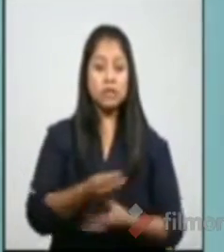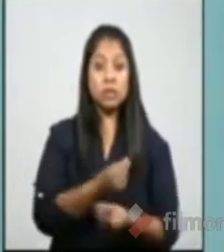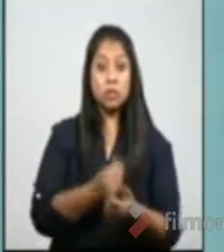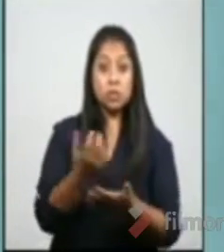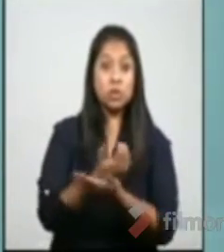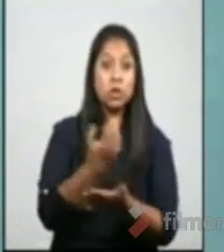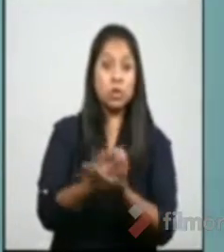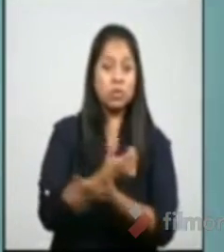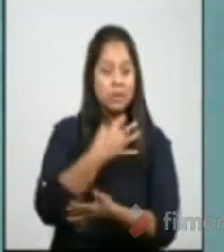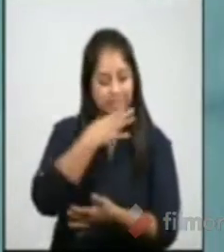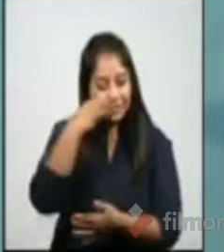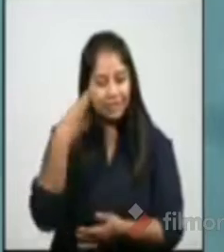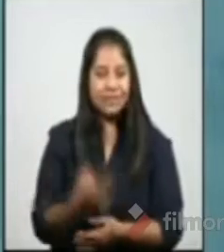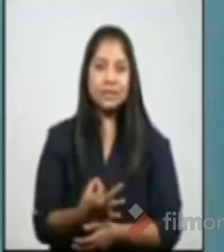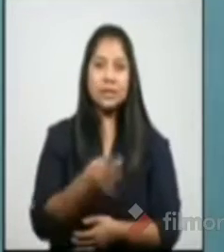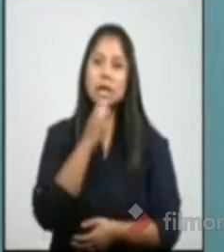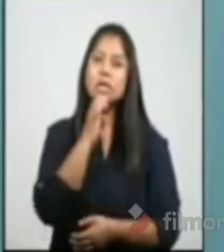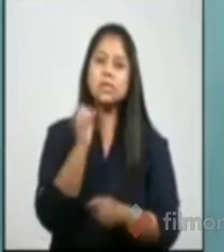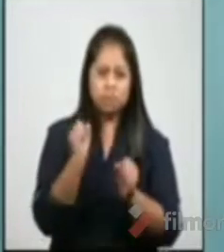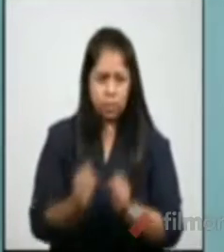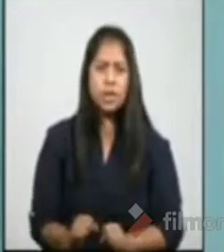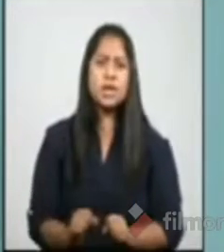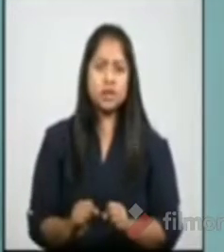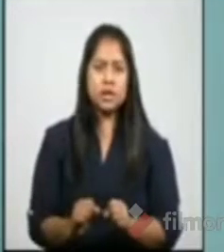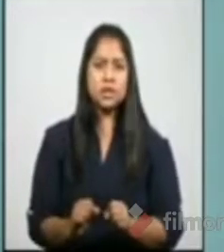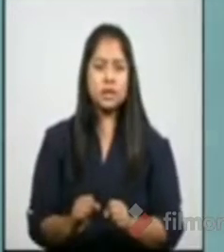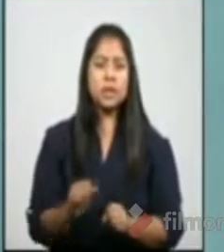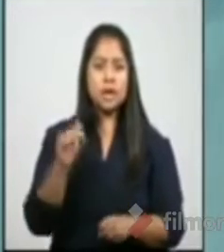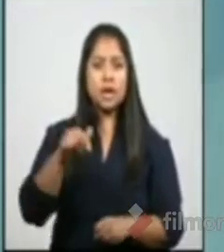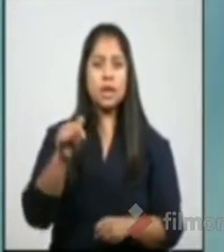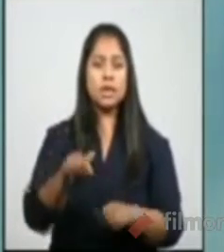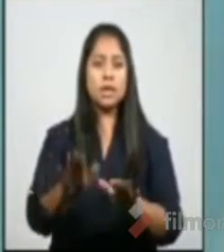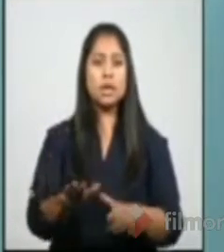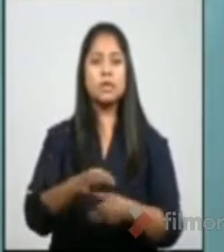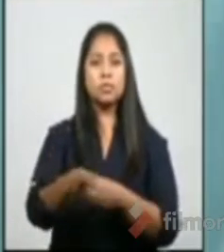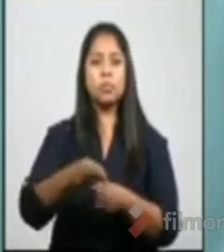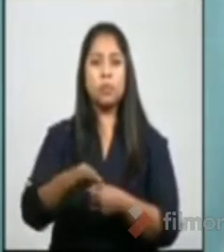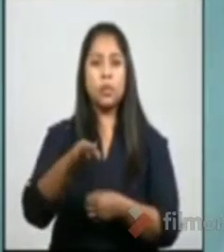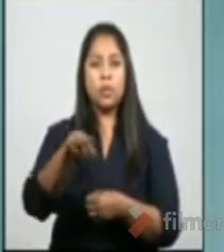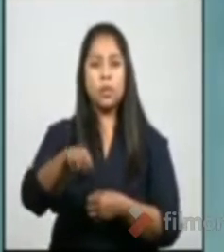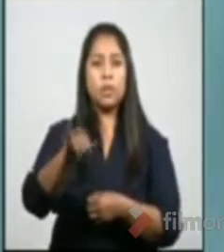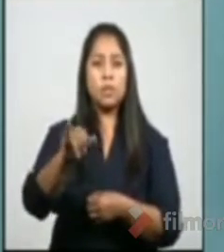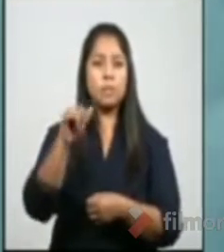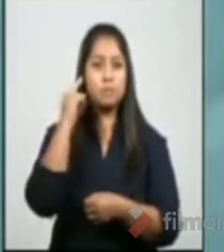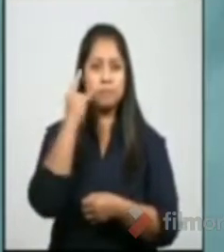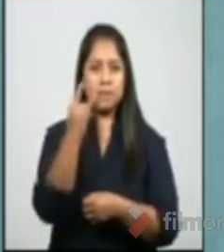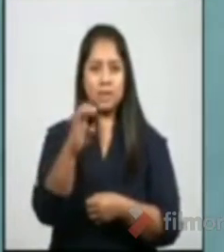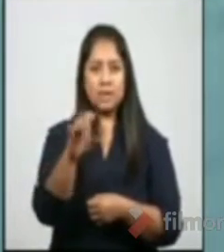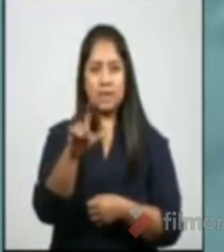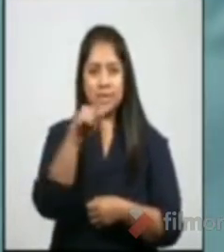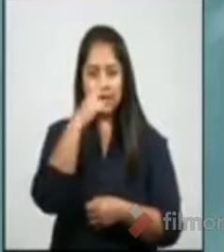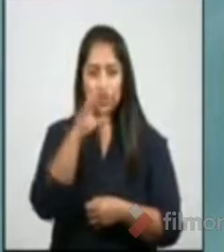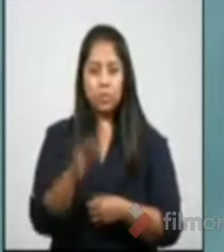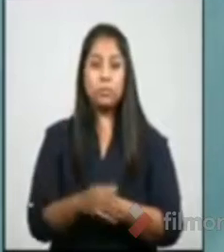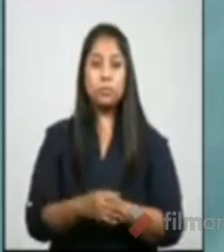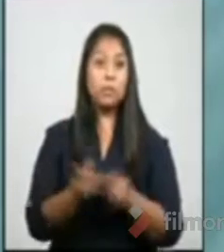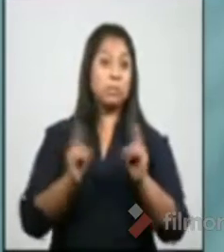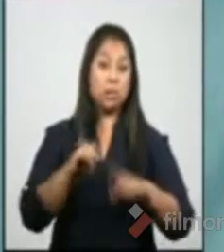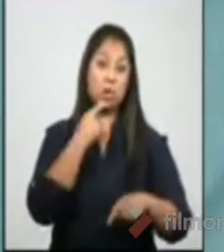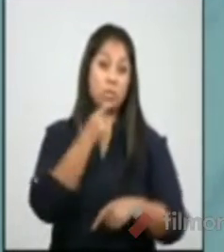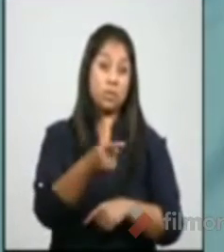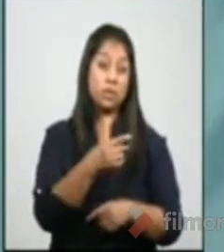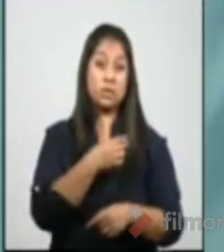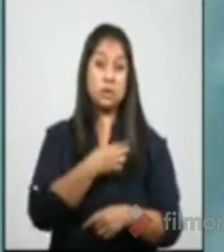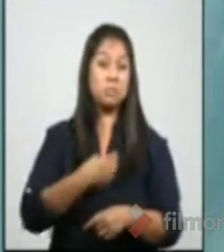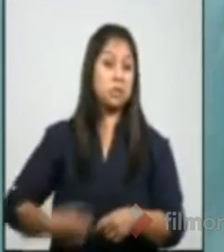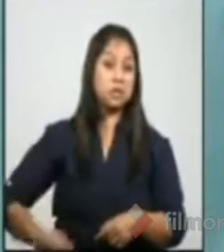sea una realidad es posible en San Miguelito. Por supuesto que, como dice el presidente del COCODE, hay muchas cosas que